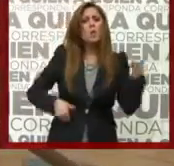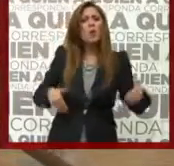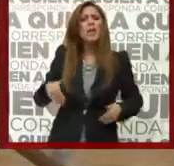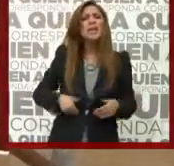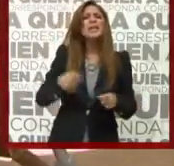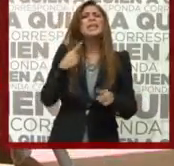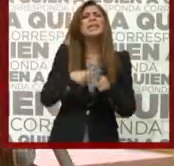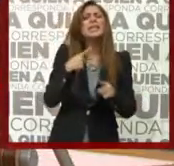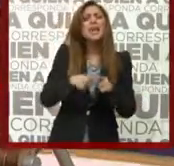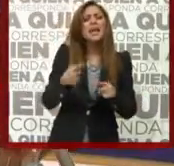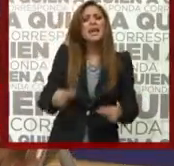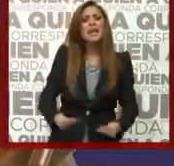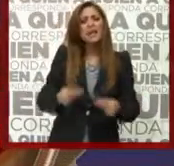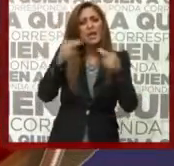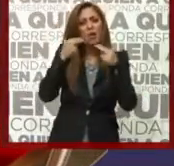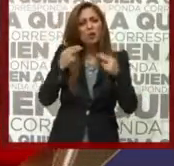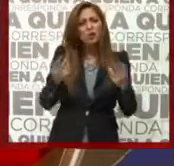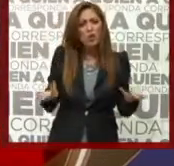¿De quién es el negocio?